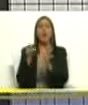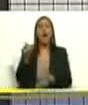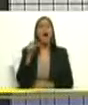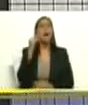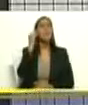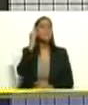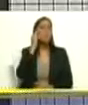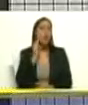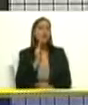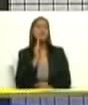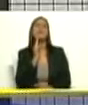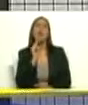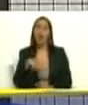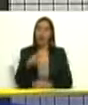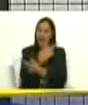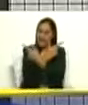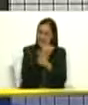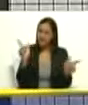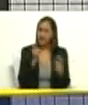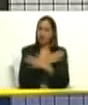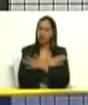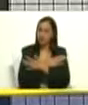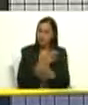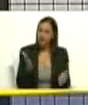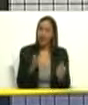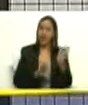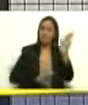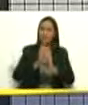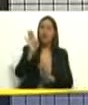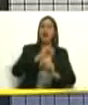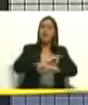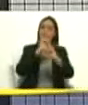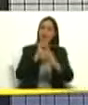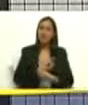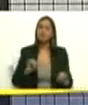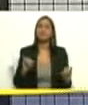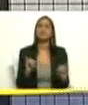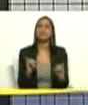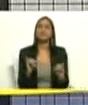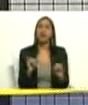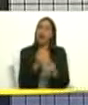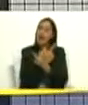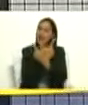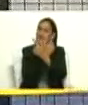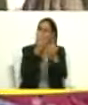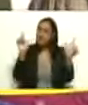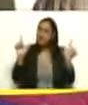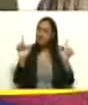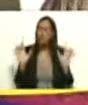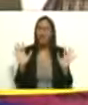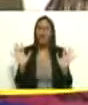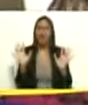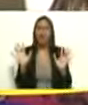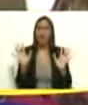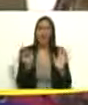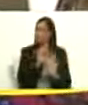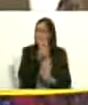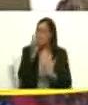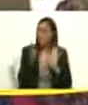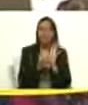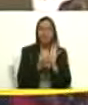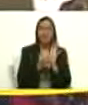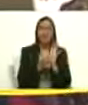soberana independiente próspera feliz libre absolutamente de cualquier